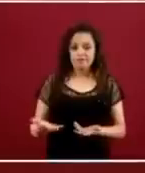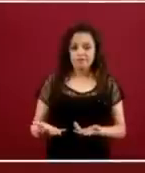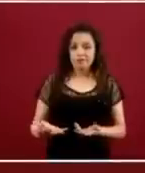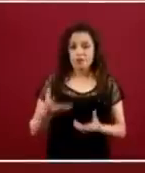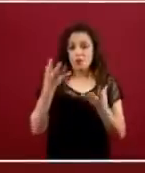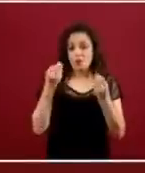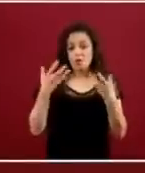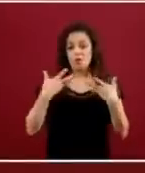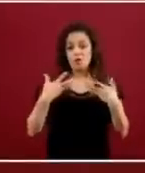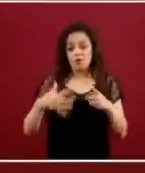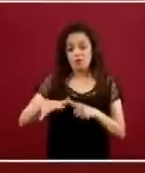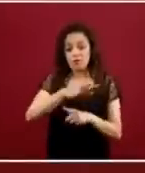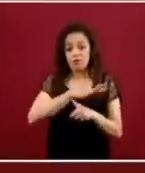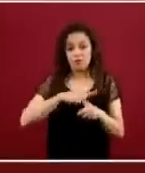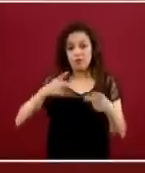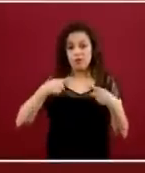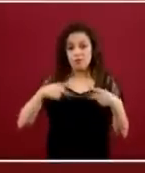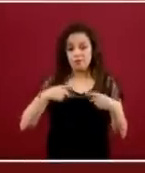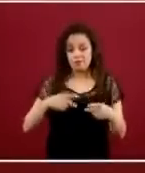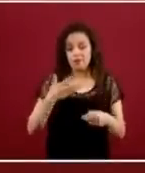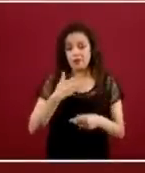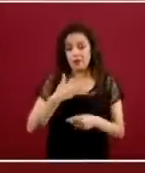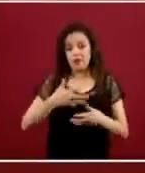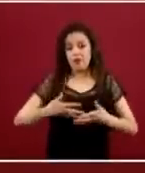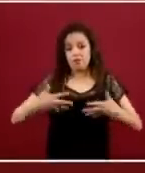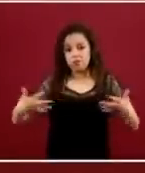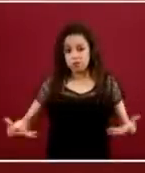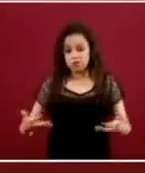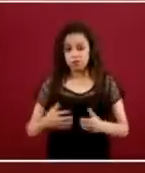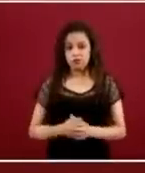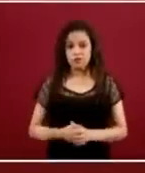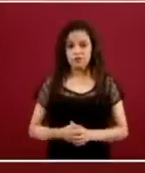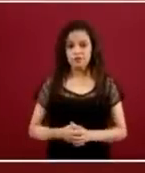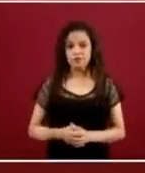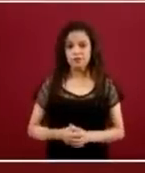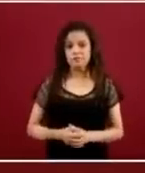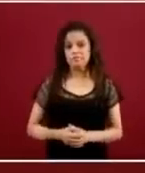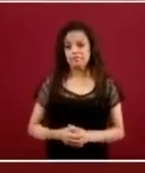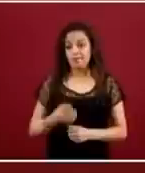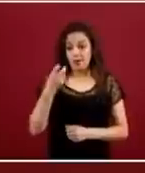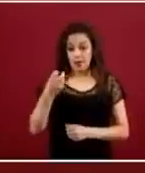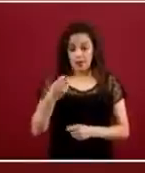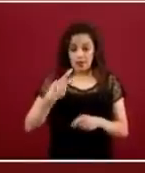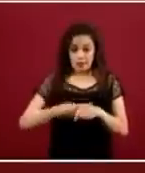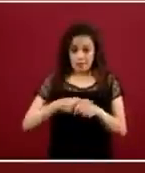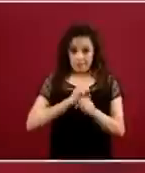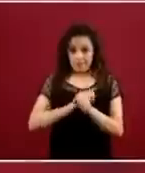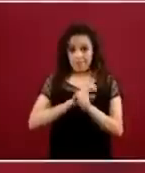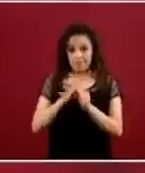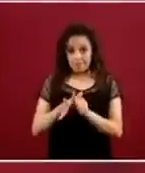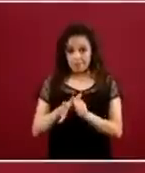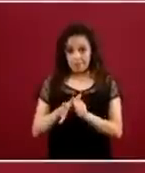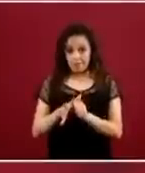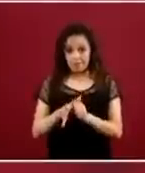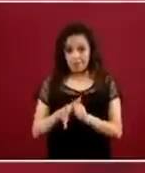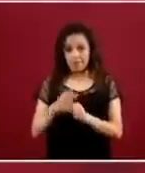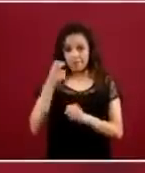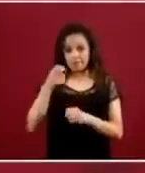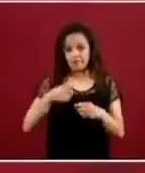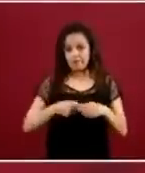enfrentamos una epidemia de kobe con estos estragos prolongados de